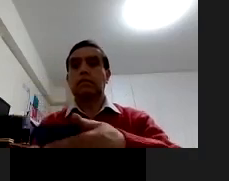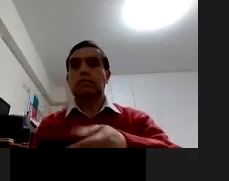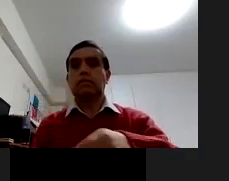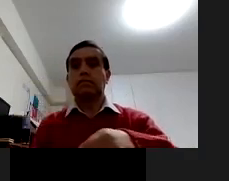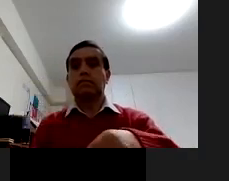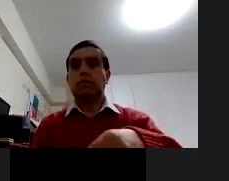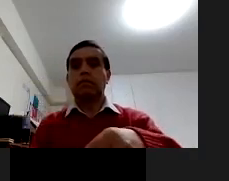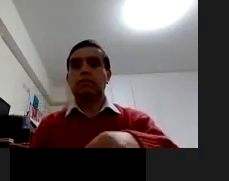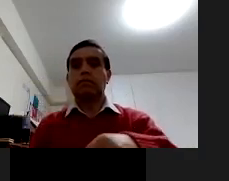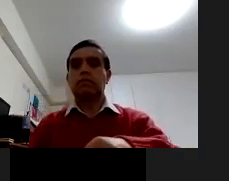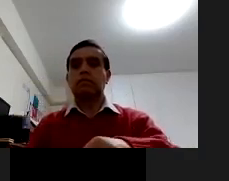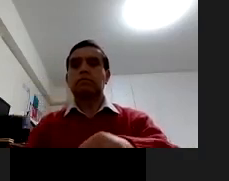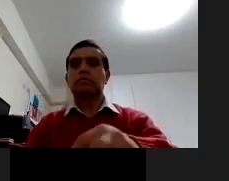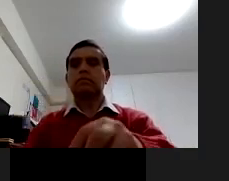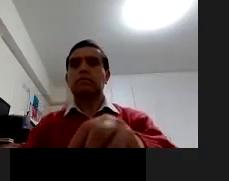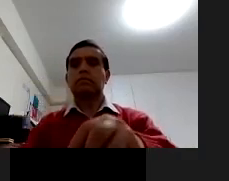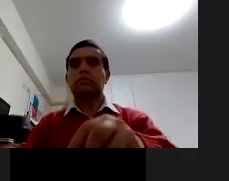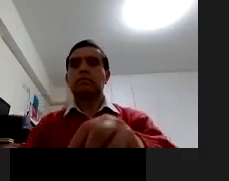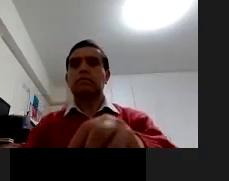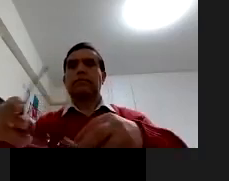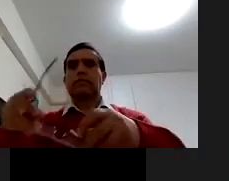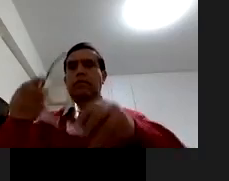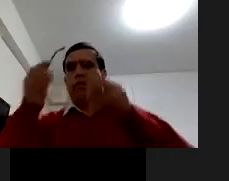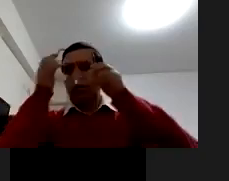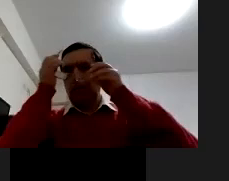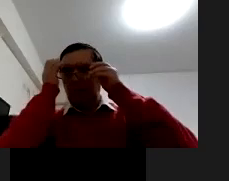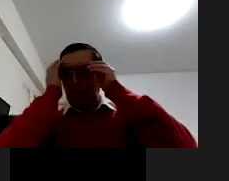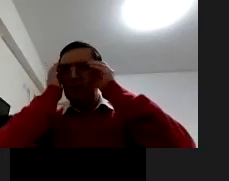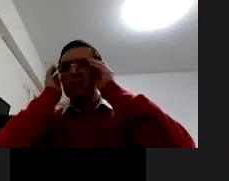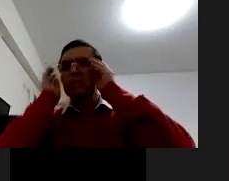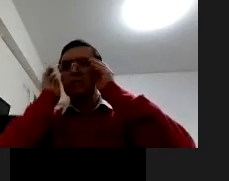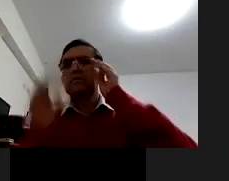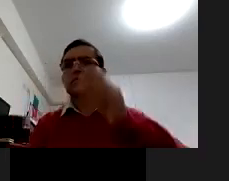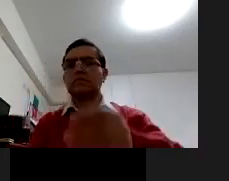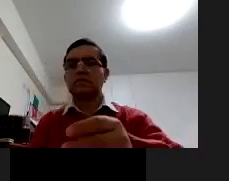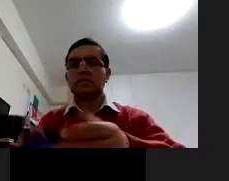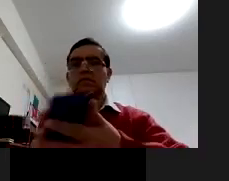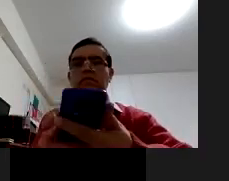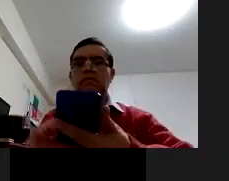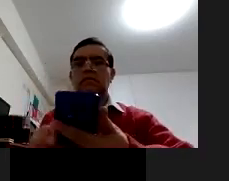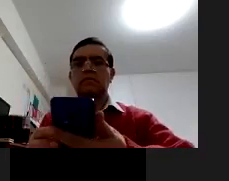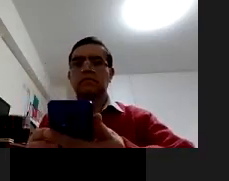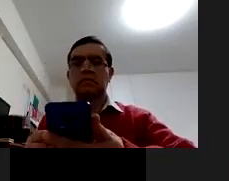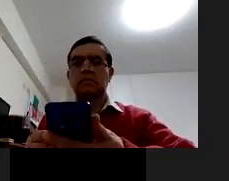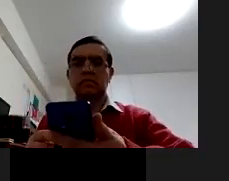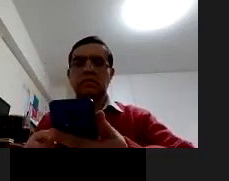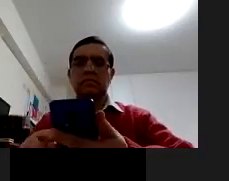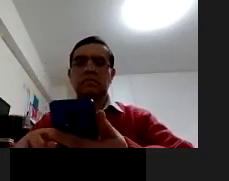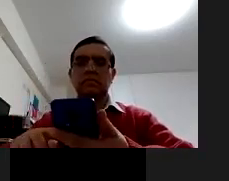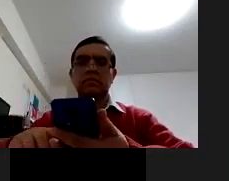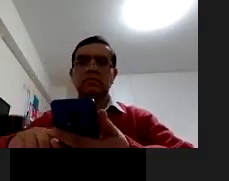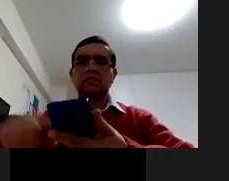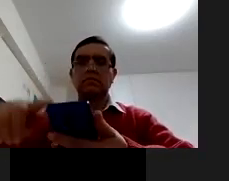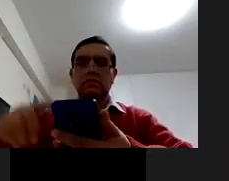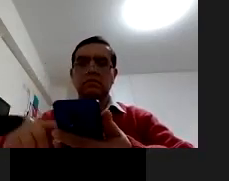No olviden de que pueden ir escribiendo sus preguntas en el chat. Una vez que se haya culminado la charla, vamos a poder leer las preguntas.